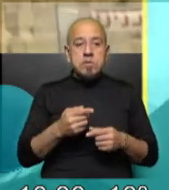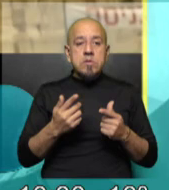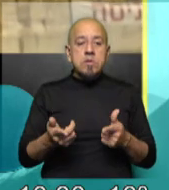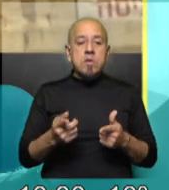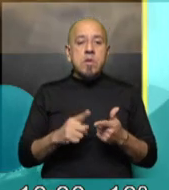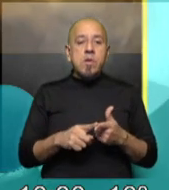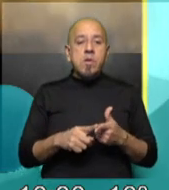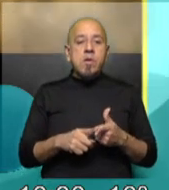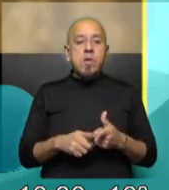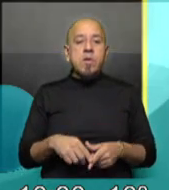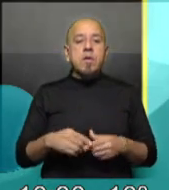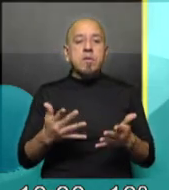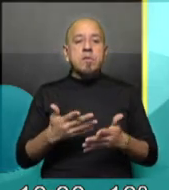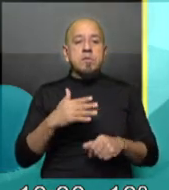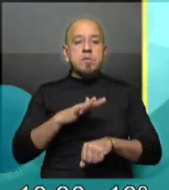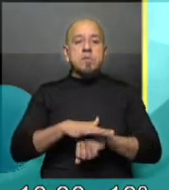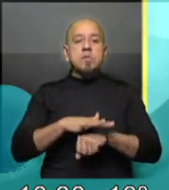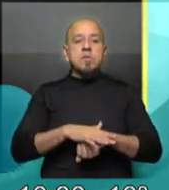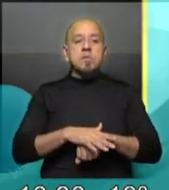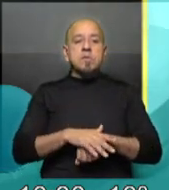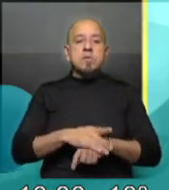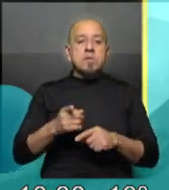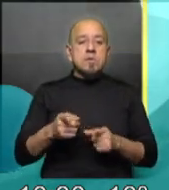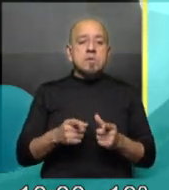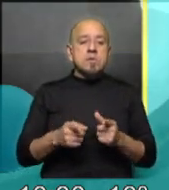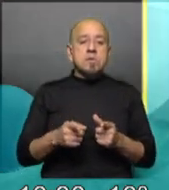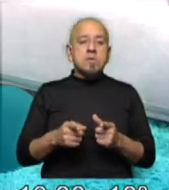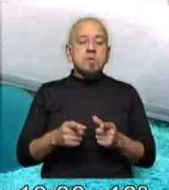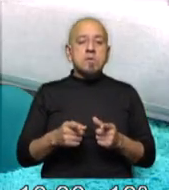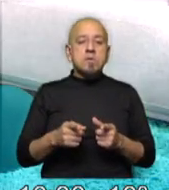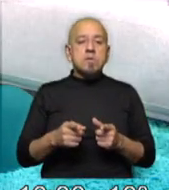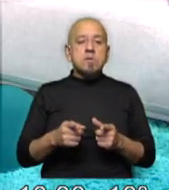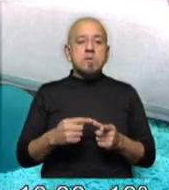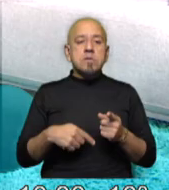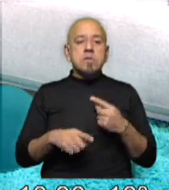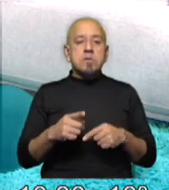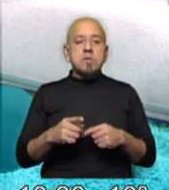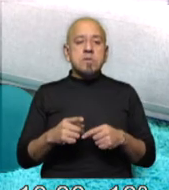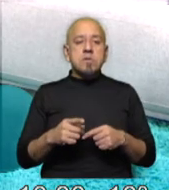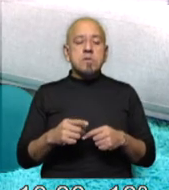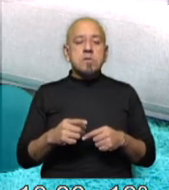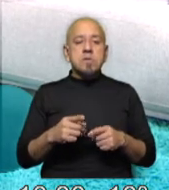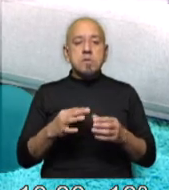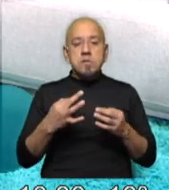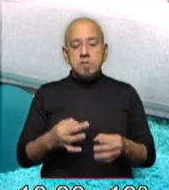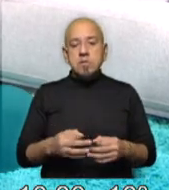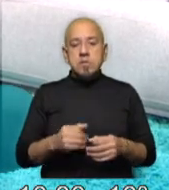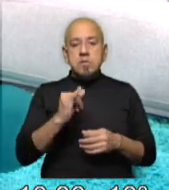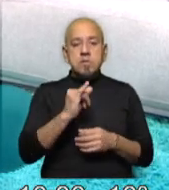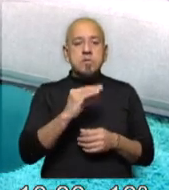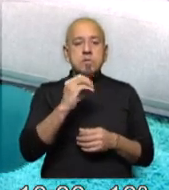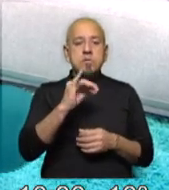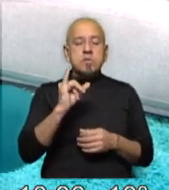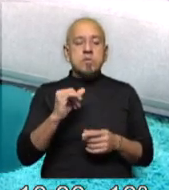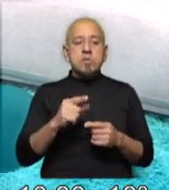visto, bueno, ya es momento de que se pongan en campaña y consigan LAN, como decía una tía mía, porque realmente vale la pena. Yo sí, ponemos en campaña. Dos.